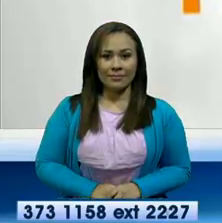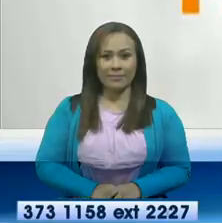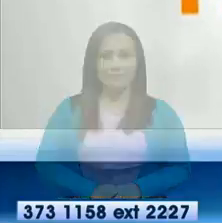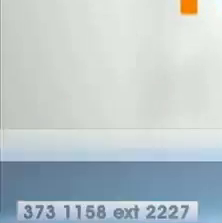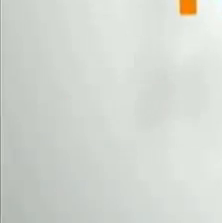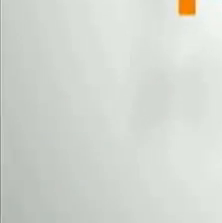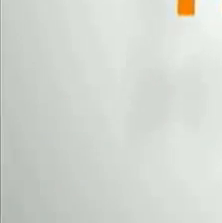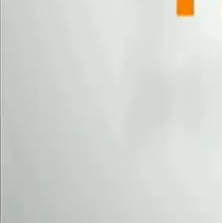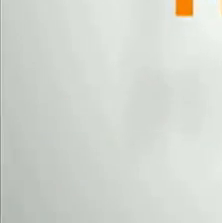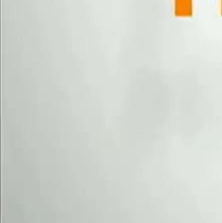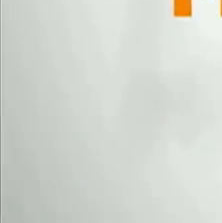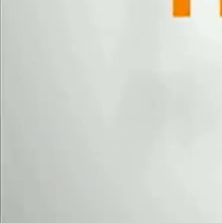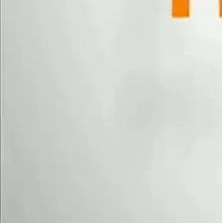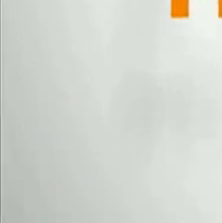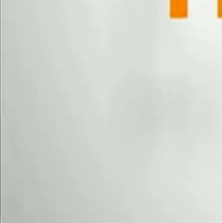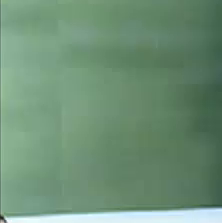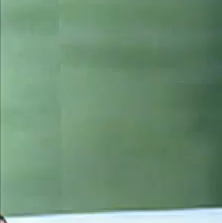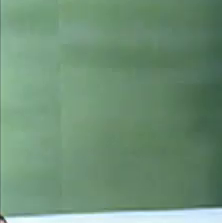te mato